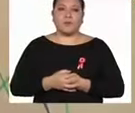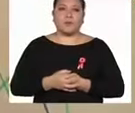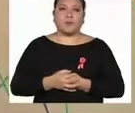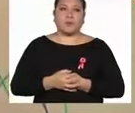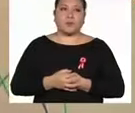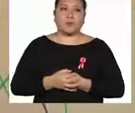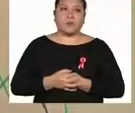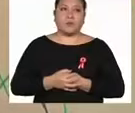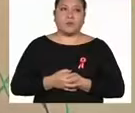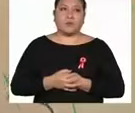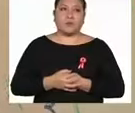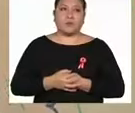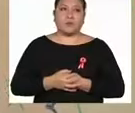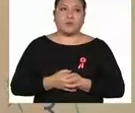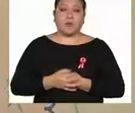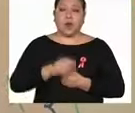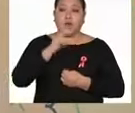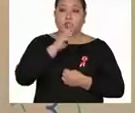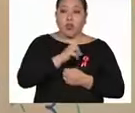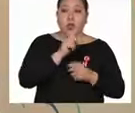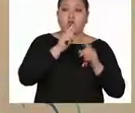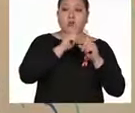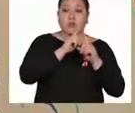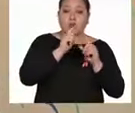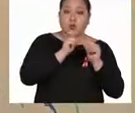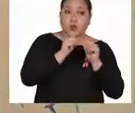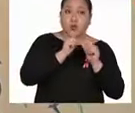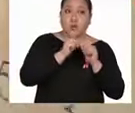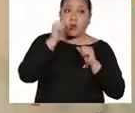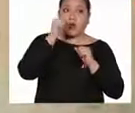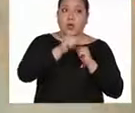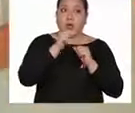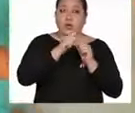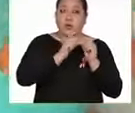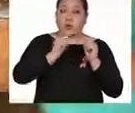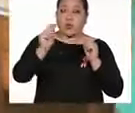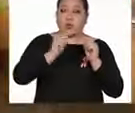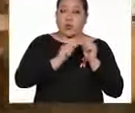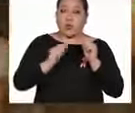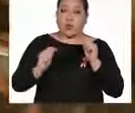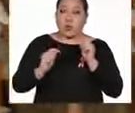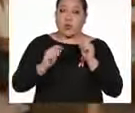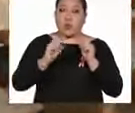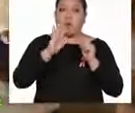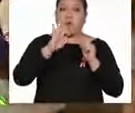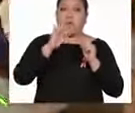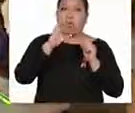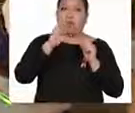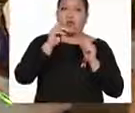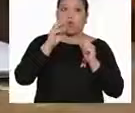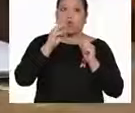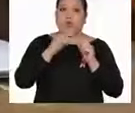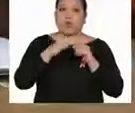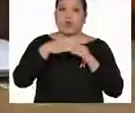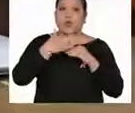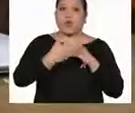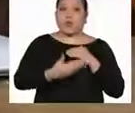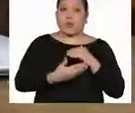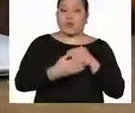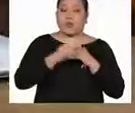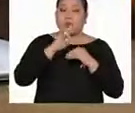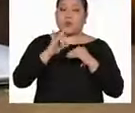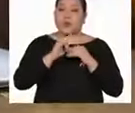Los dos primeros números, ¿no? En este caso los dos factores, y luego agrupamos